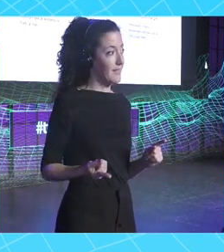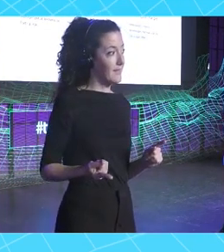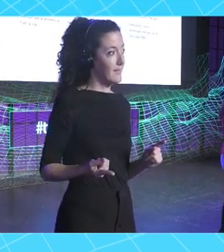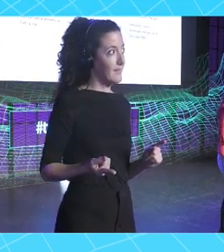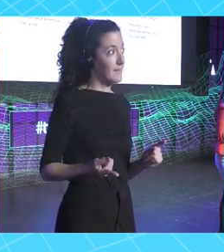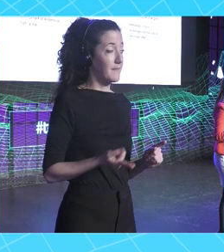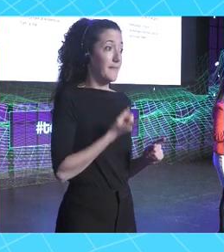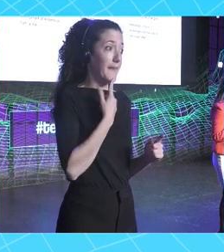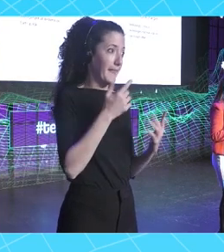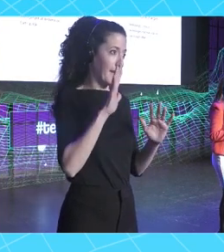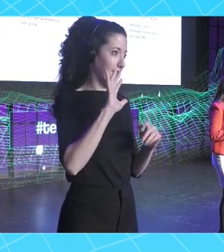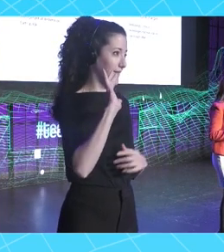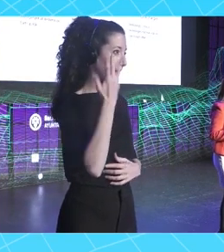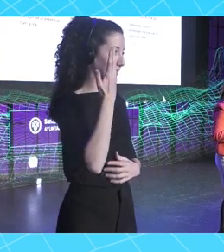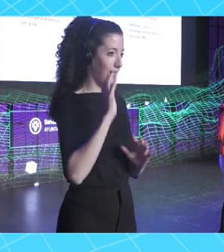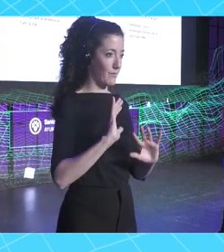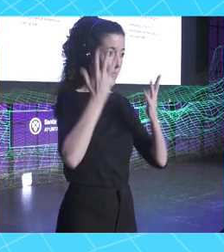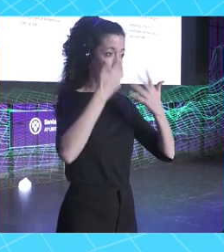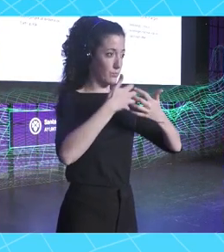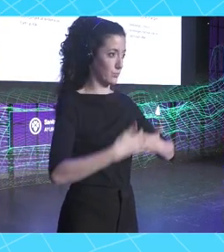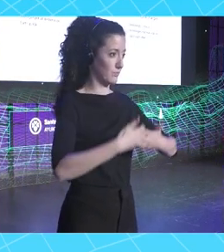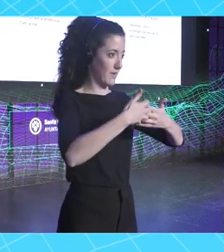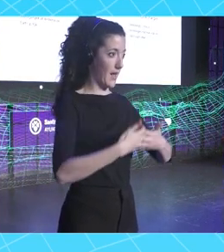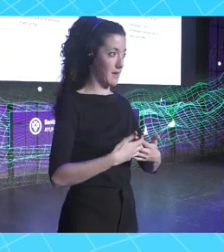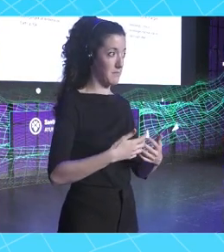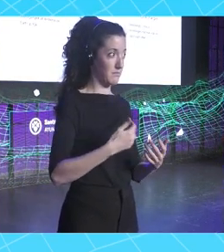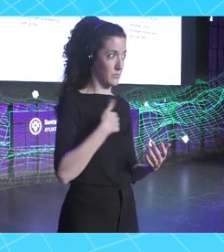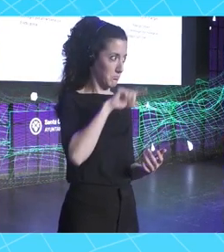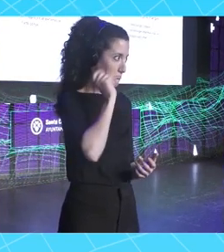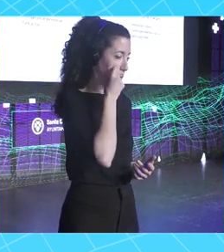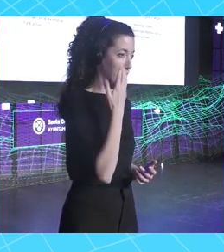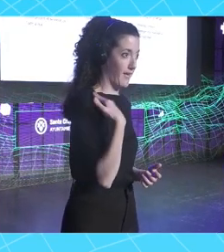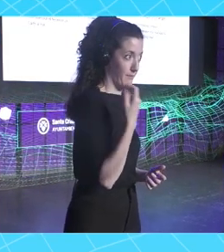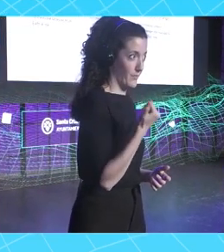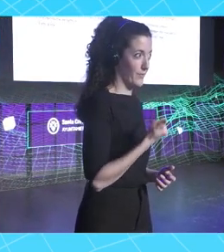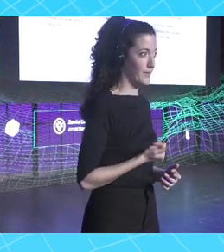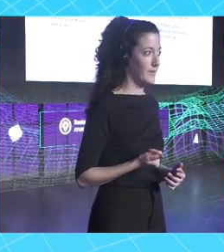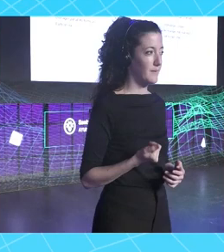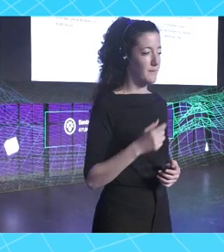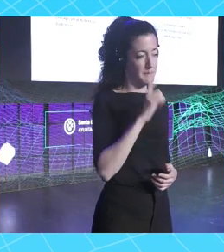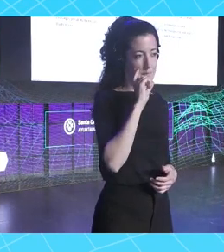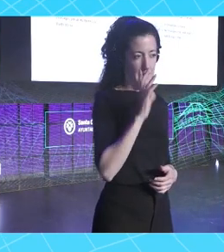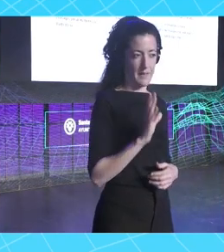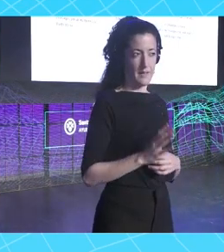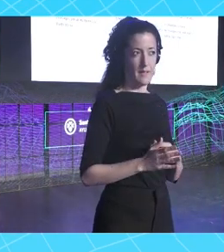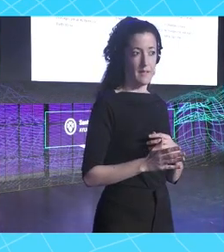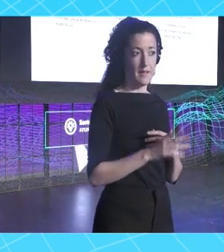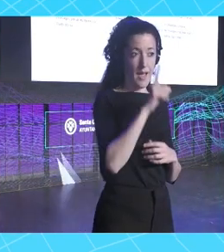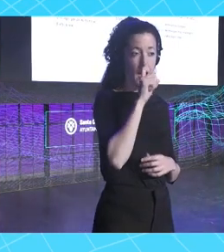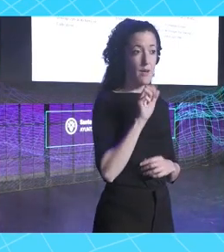anuncian como quinta revolución industrial y esto me enteré hace poco que se perfila como comienzos en el